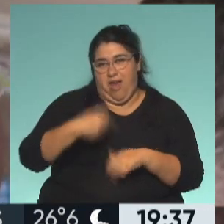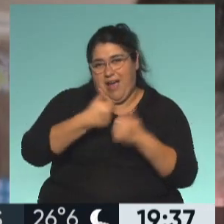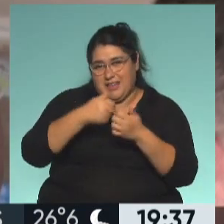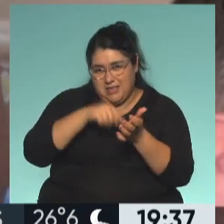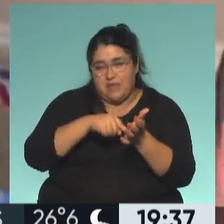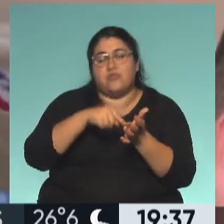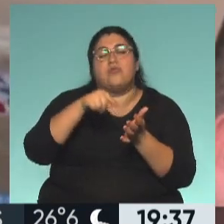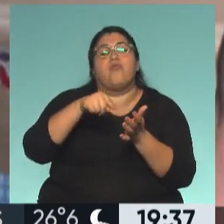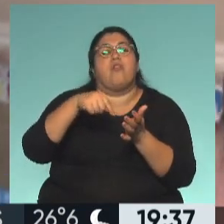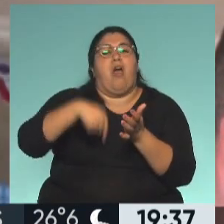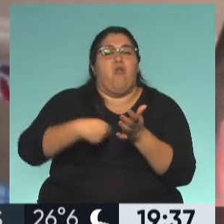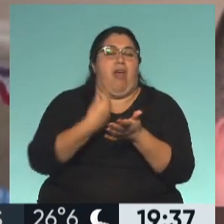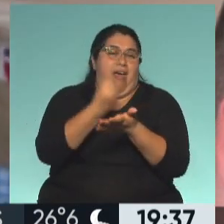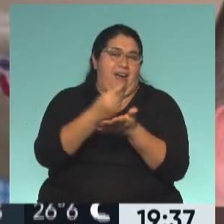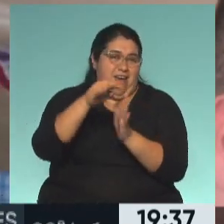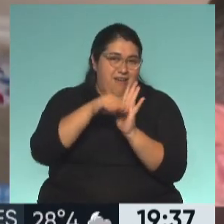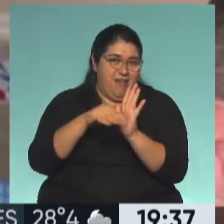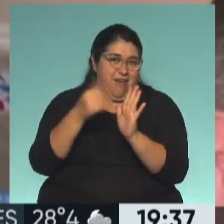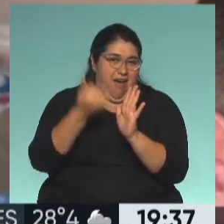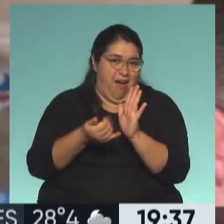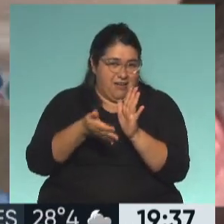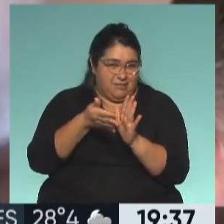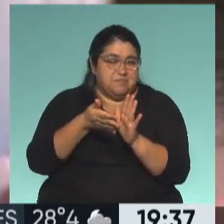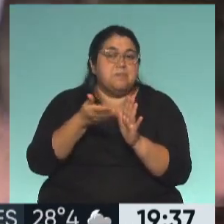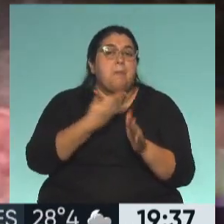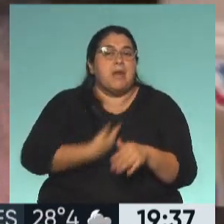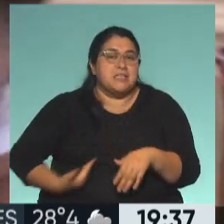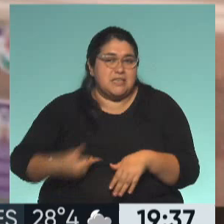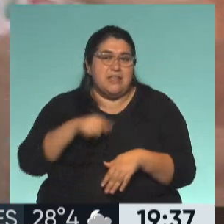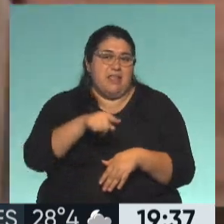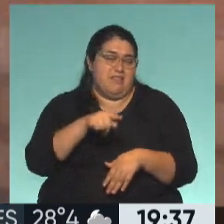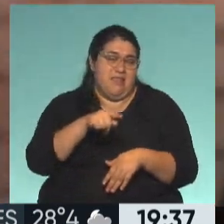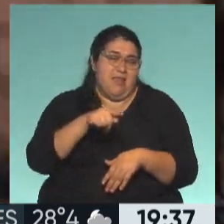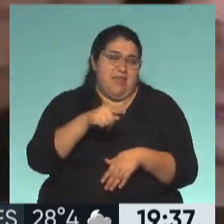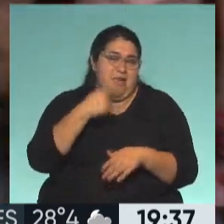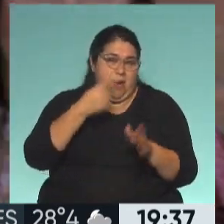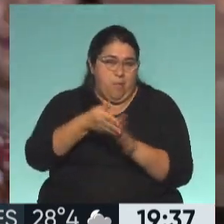siendo electo Santiago Peña, Partido Colorado, presidente de